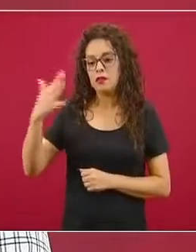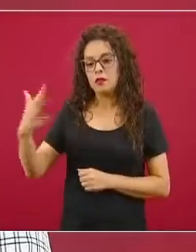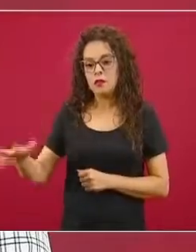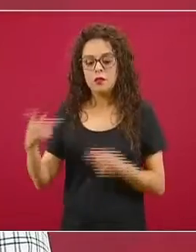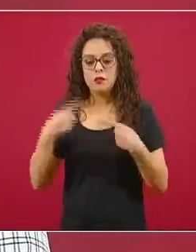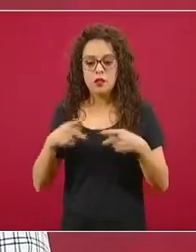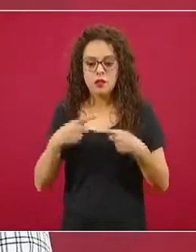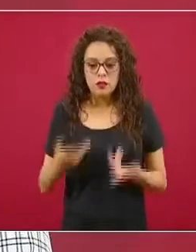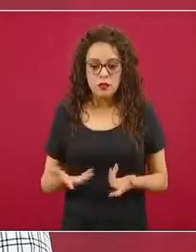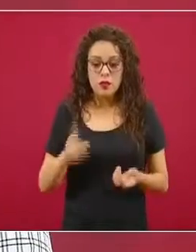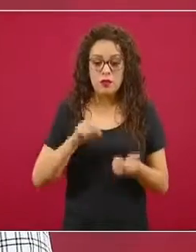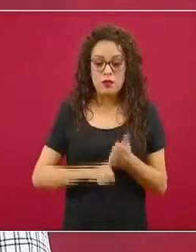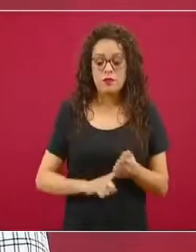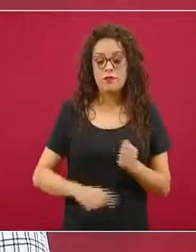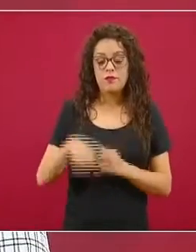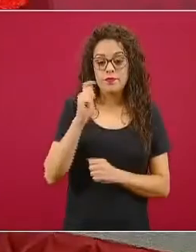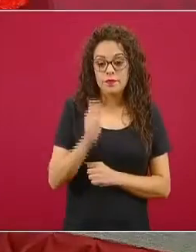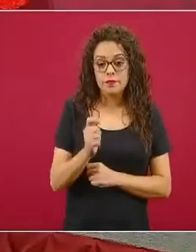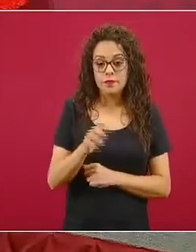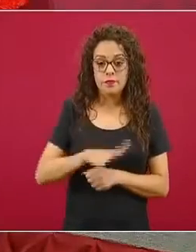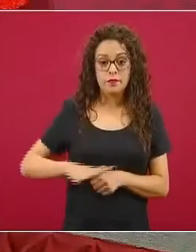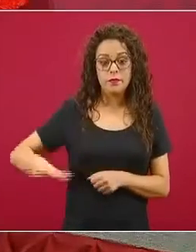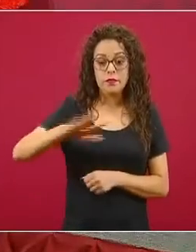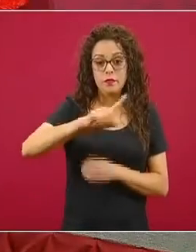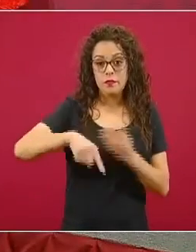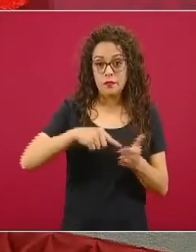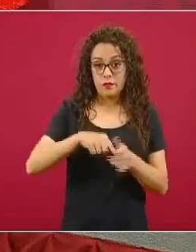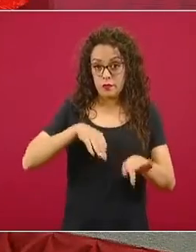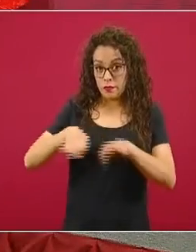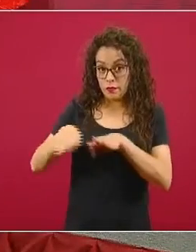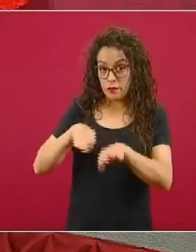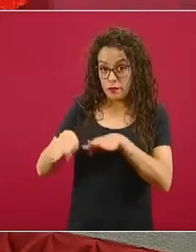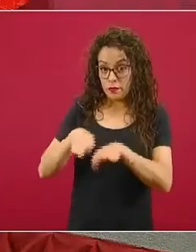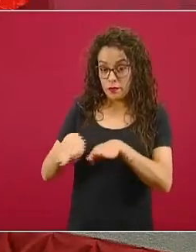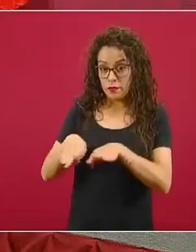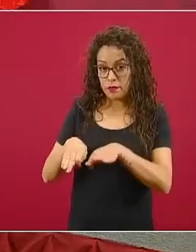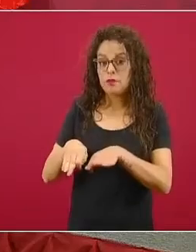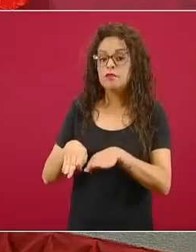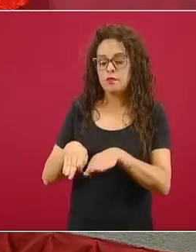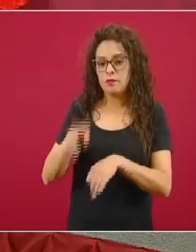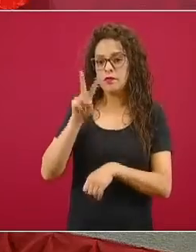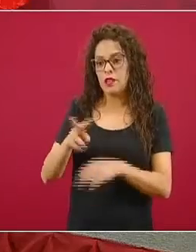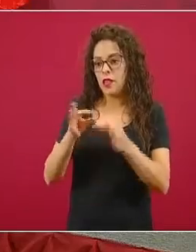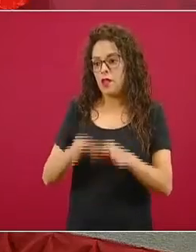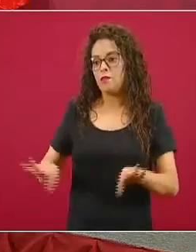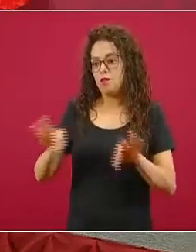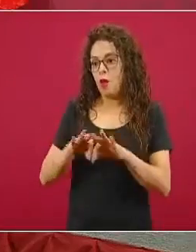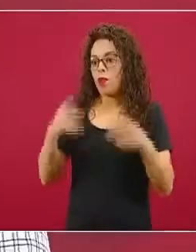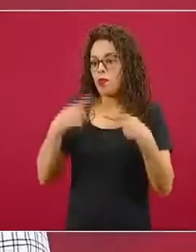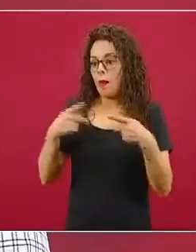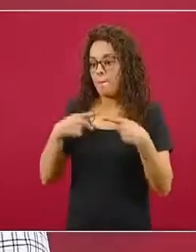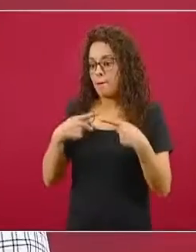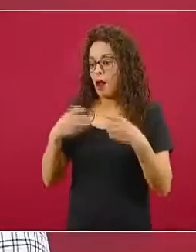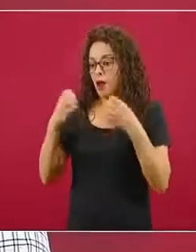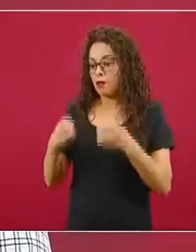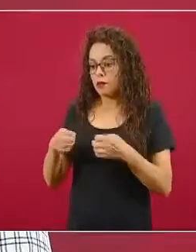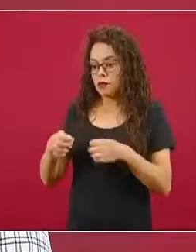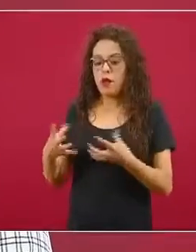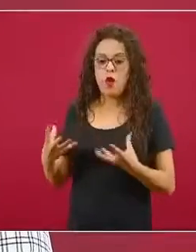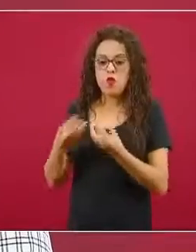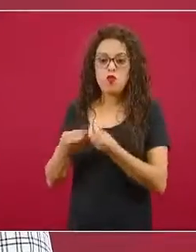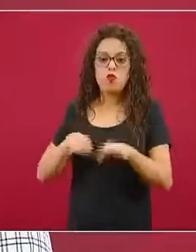en ambientes laborales, en donde precisamente son también un número importante las personas que laboran en el día a